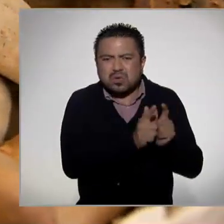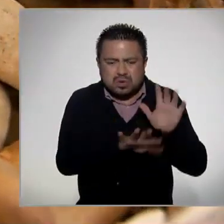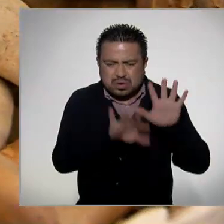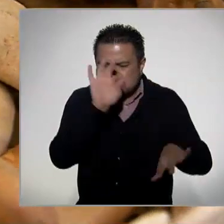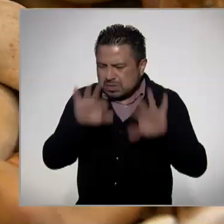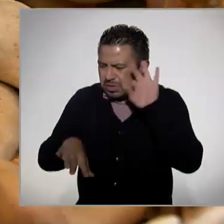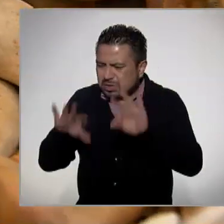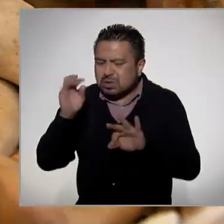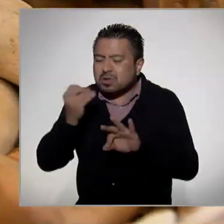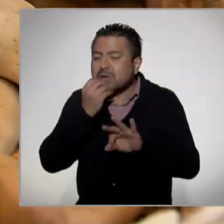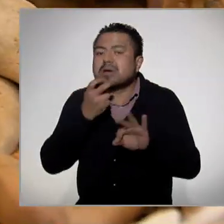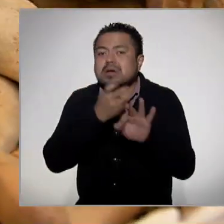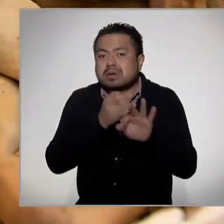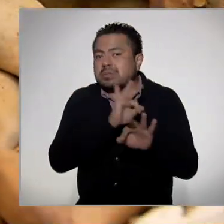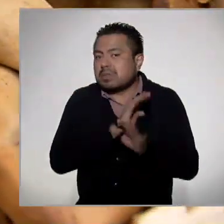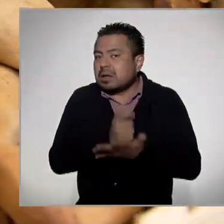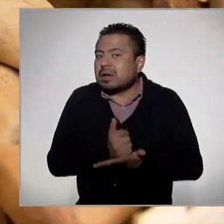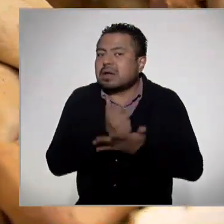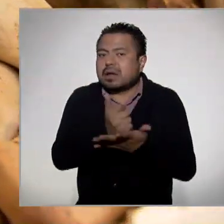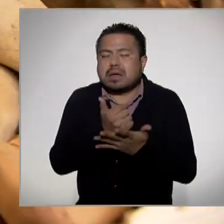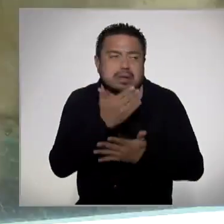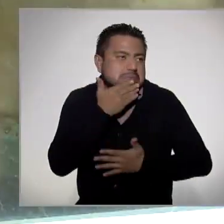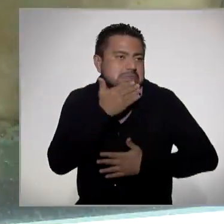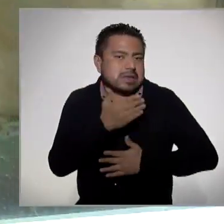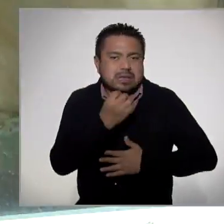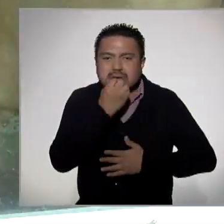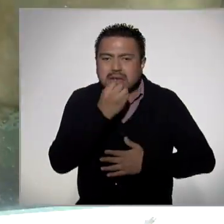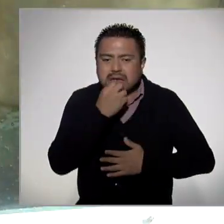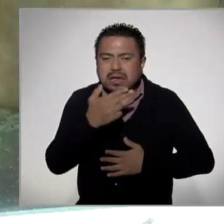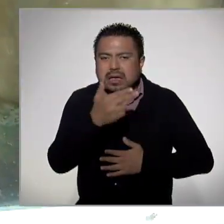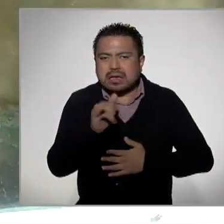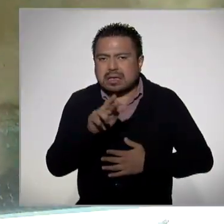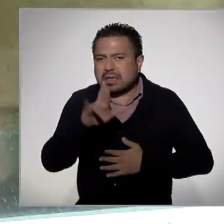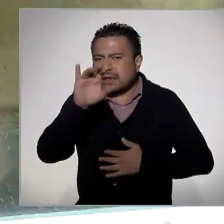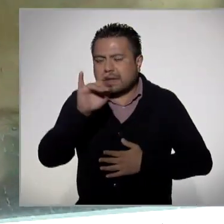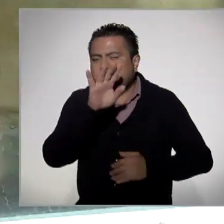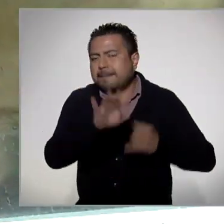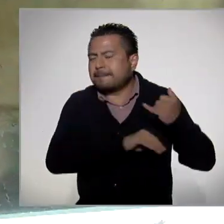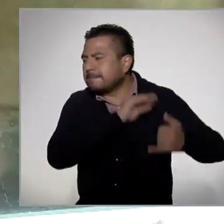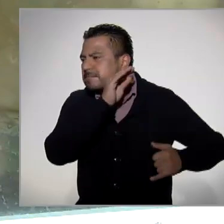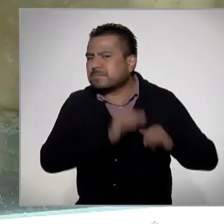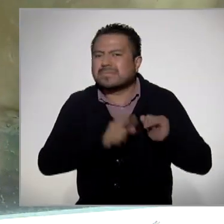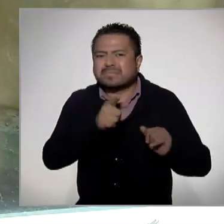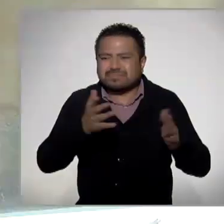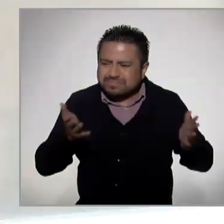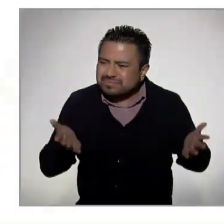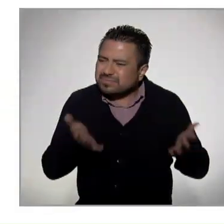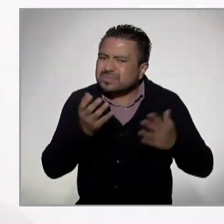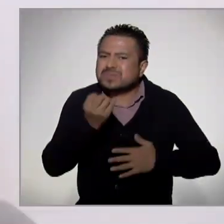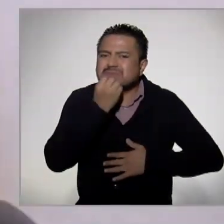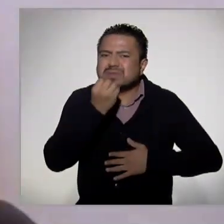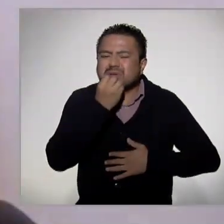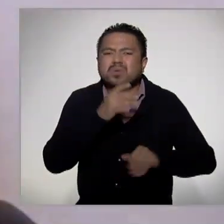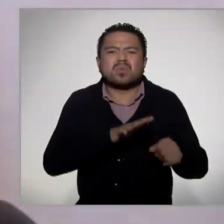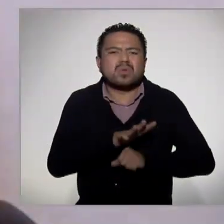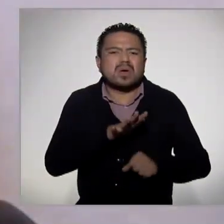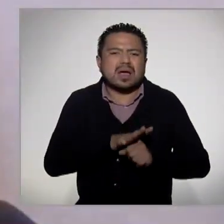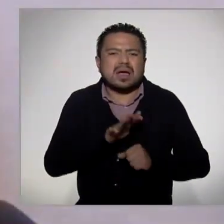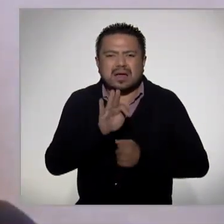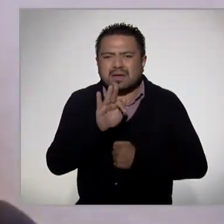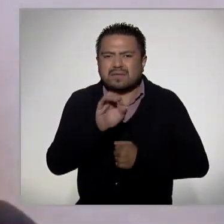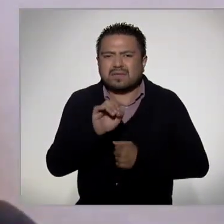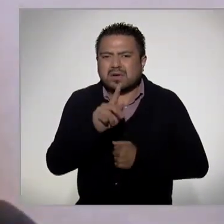puede ayudar a tener un consumo adecuado de hierro y por último fomentar el consumo de alimentos fortificados